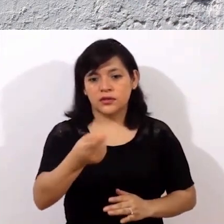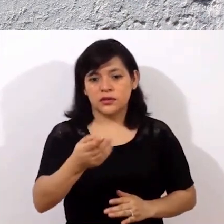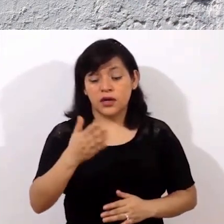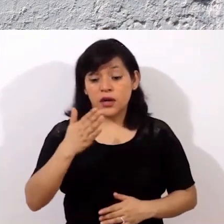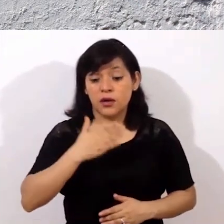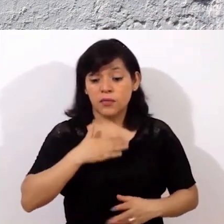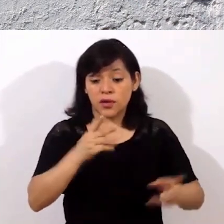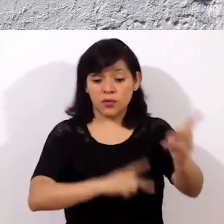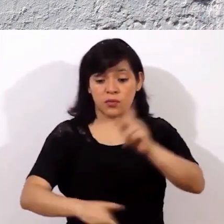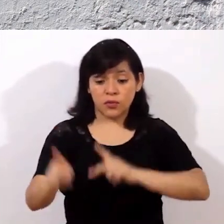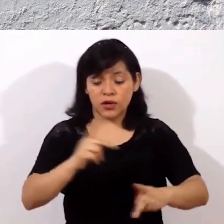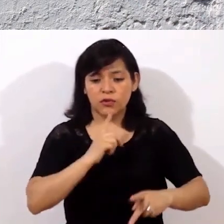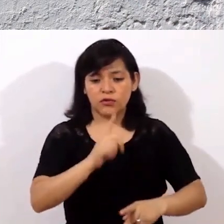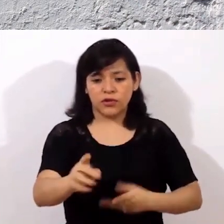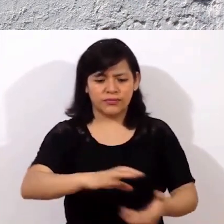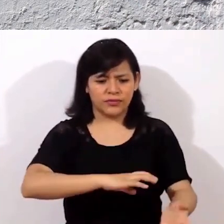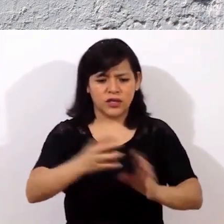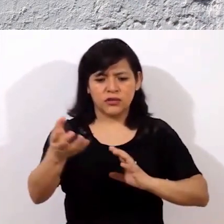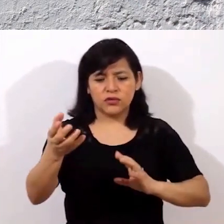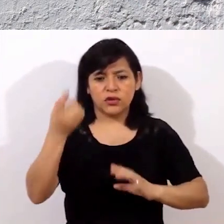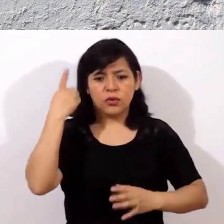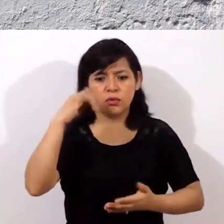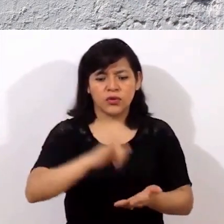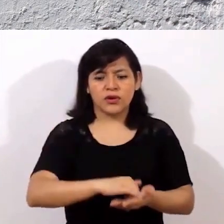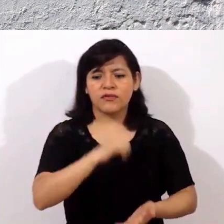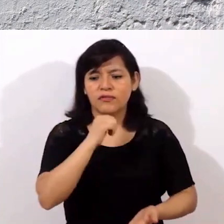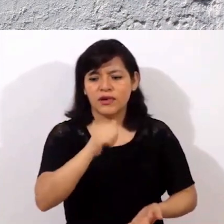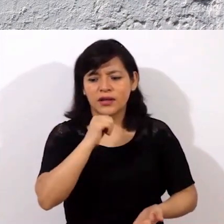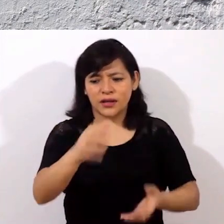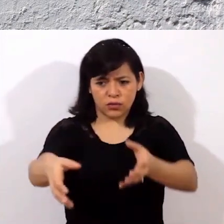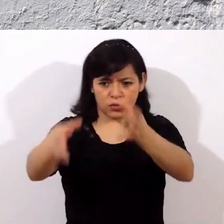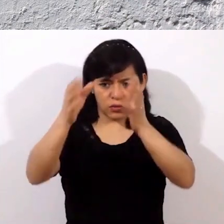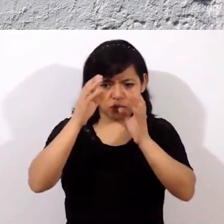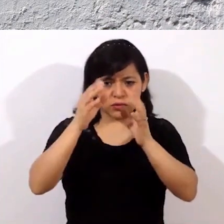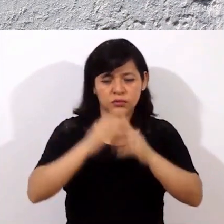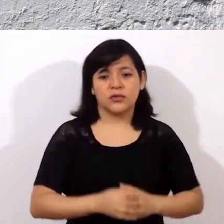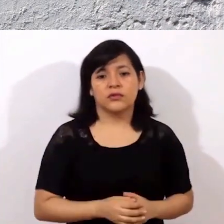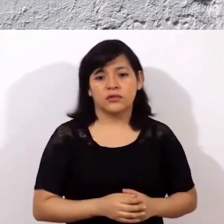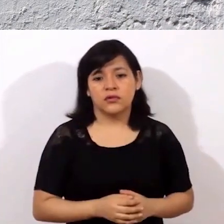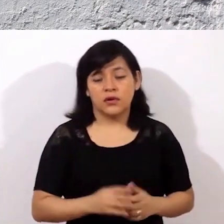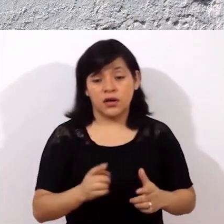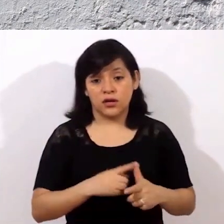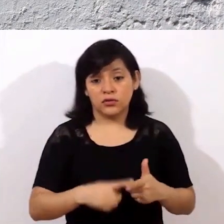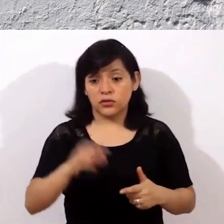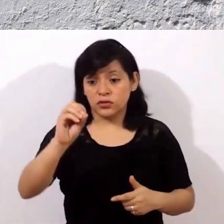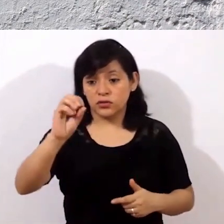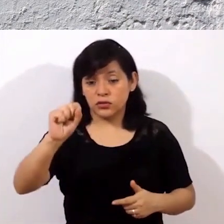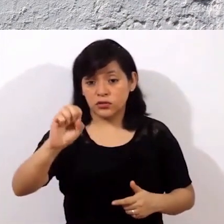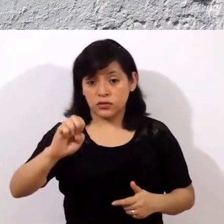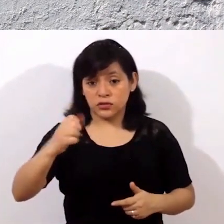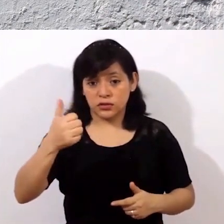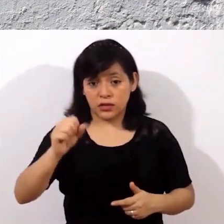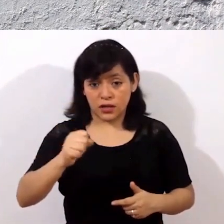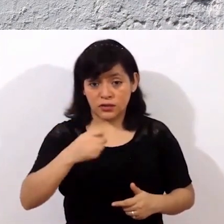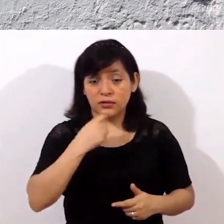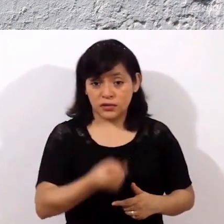faltó conocimiento. Bueno, ya Oseas está viendo en adelante y lo toma como un hecho. Mi pueblo